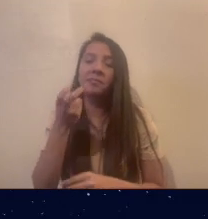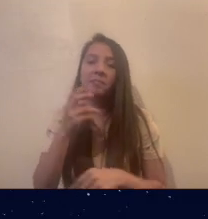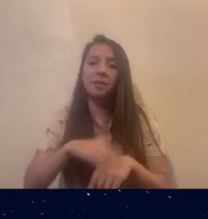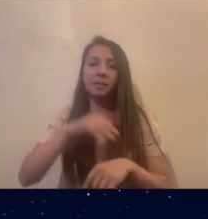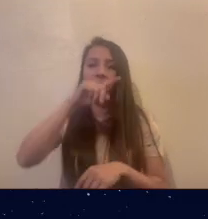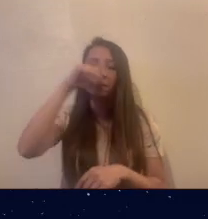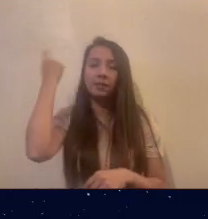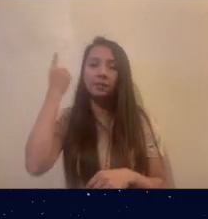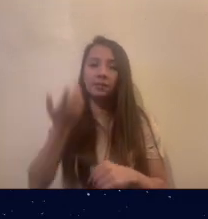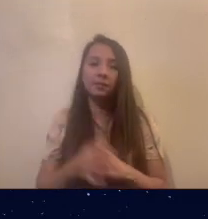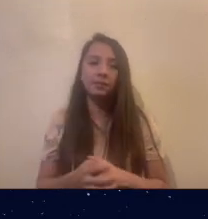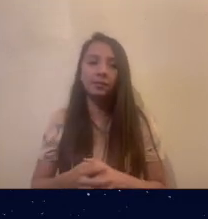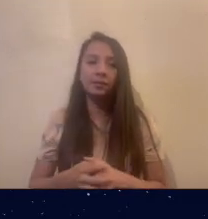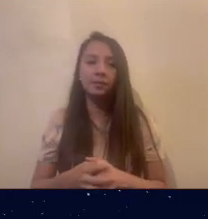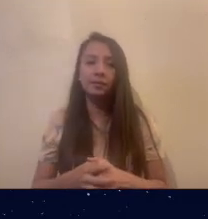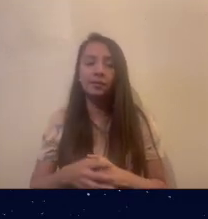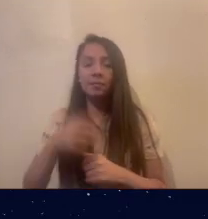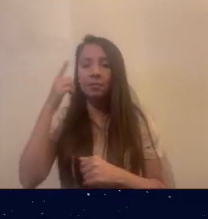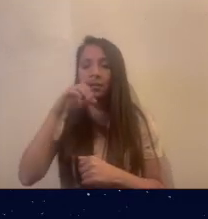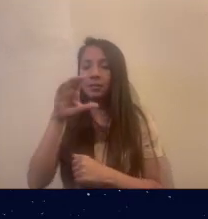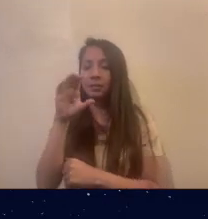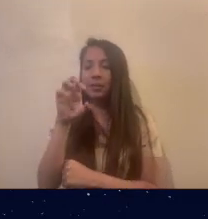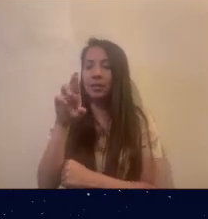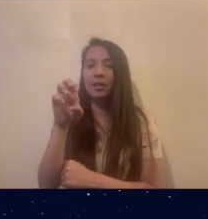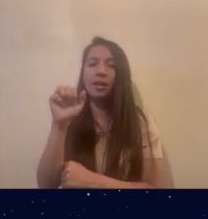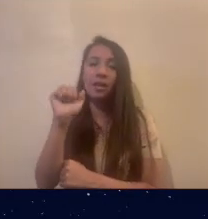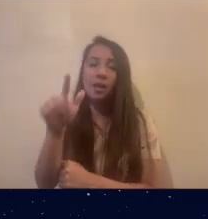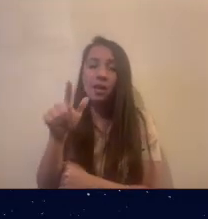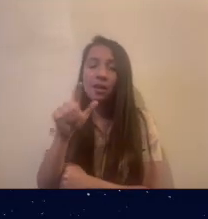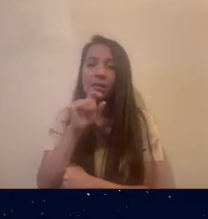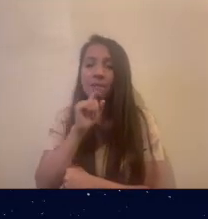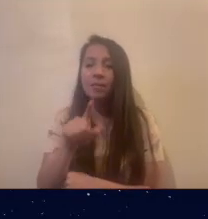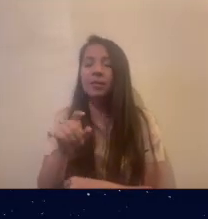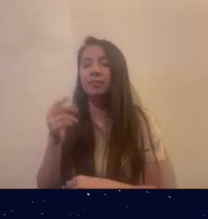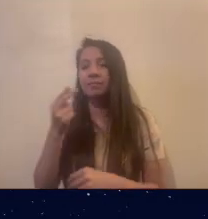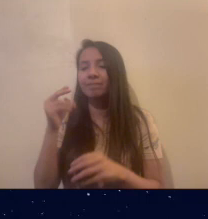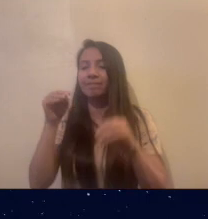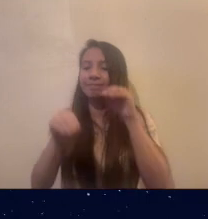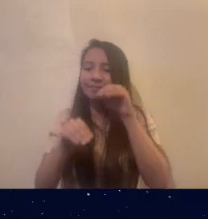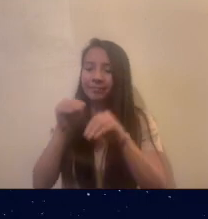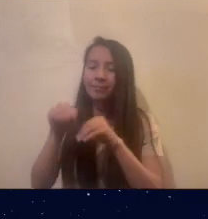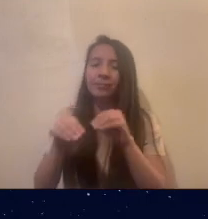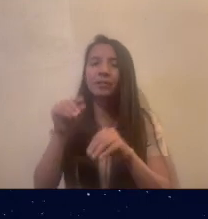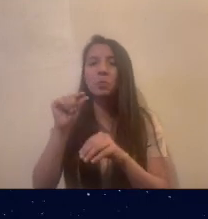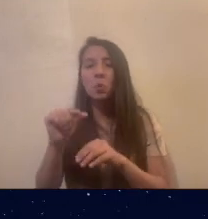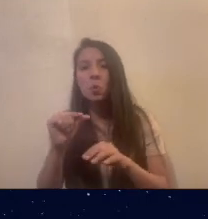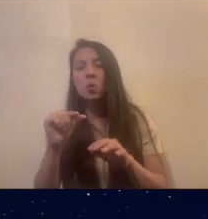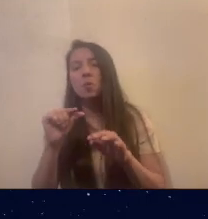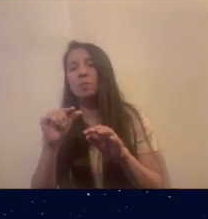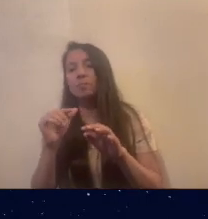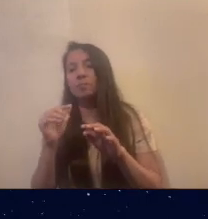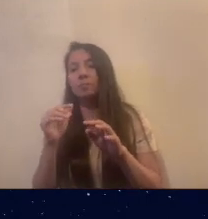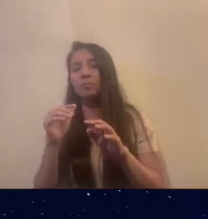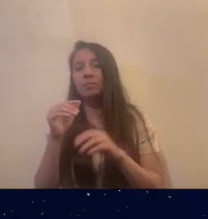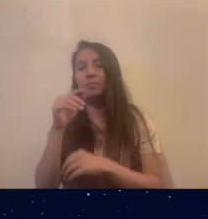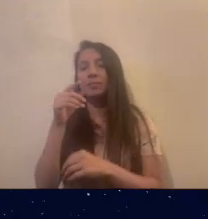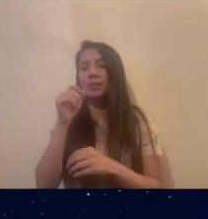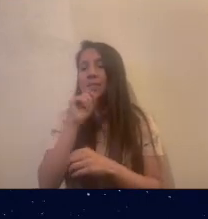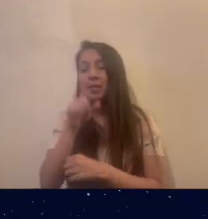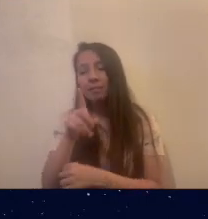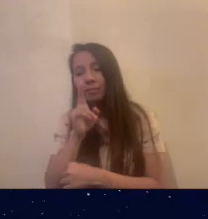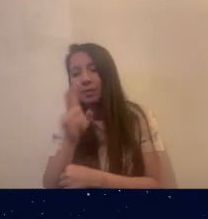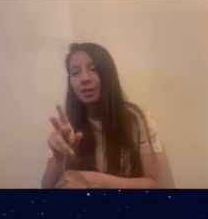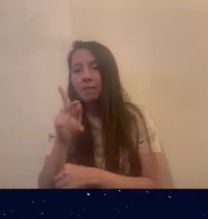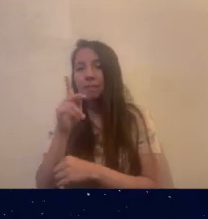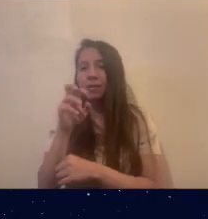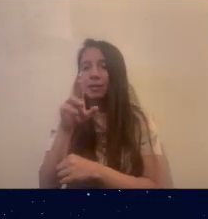que es lo que es. Claro. Porque para pseudo cereal sabemos que hay que limpiarlo por las saponinas, o hay que escarificar de alguna manera el